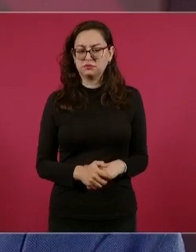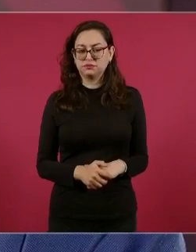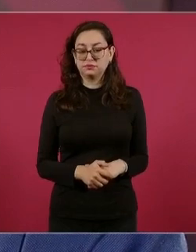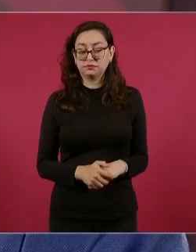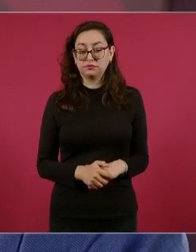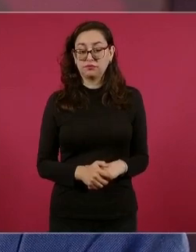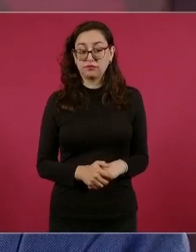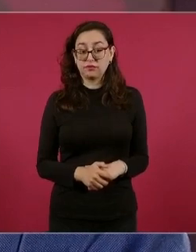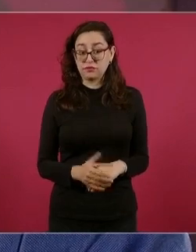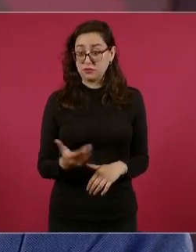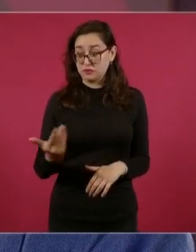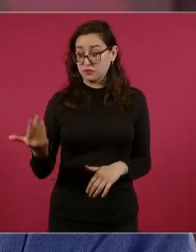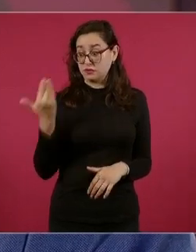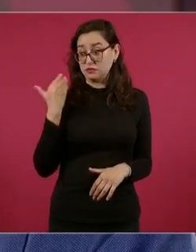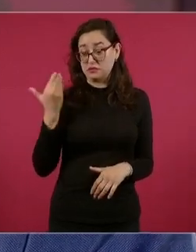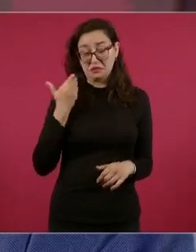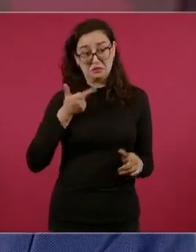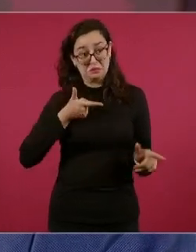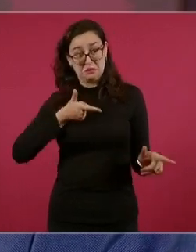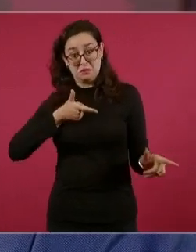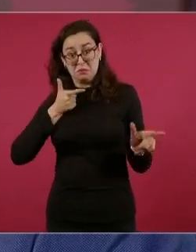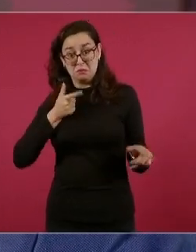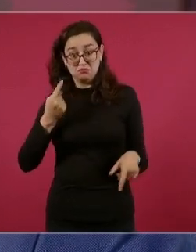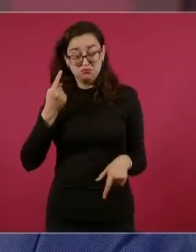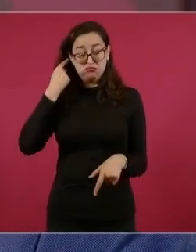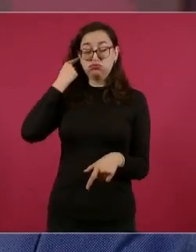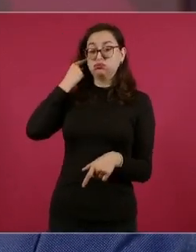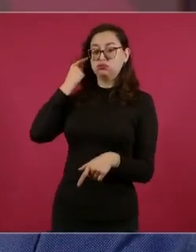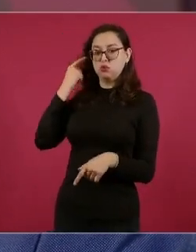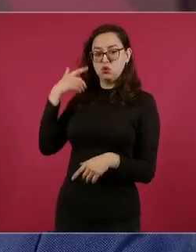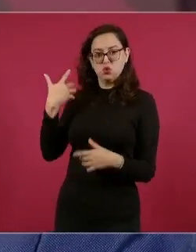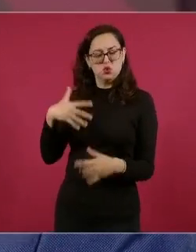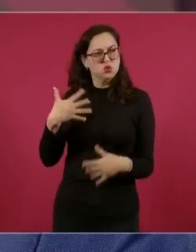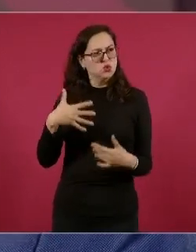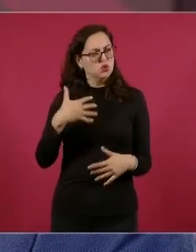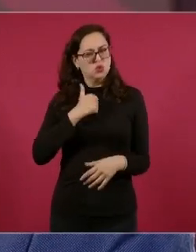y lamentamos mucho lo que le pasó,